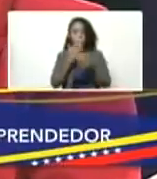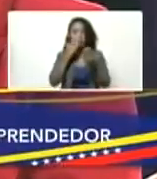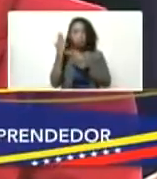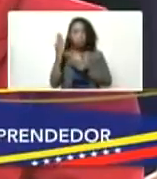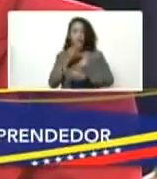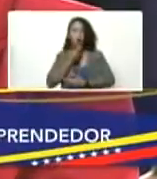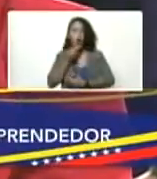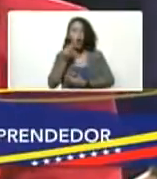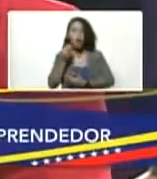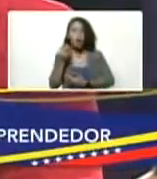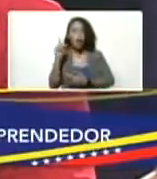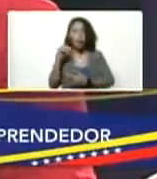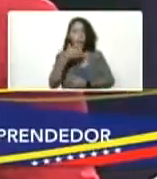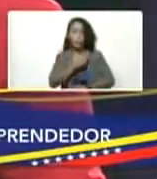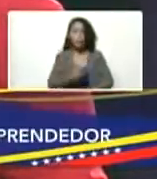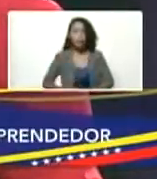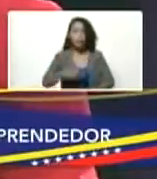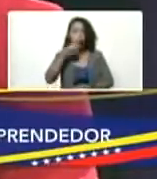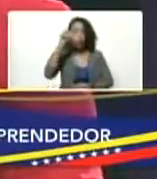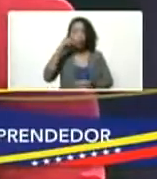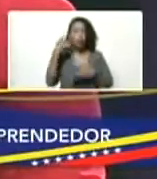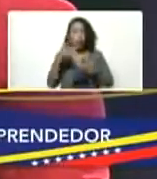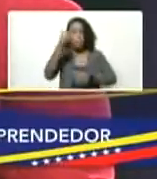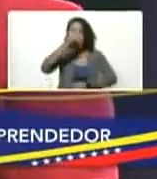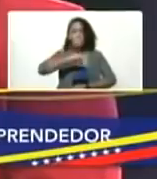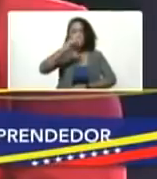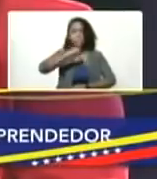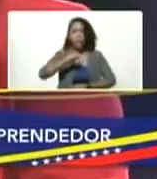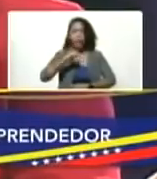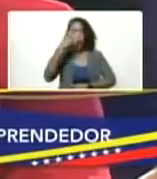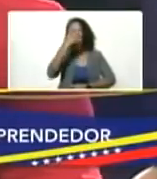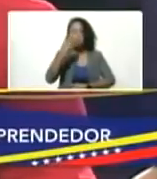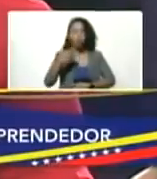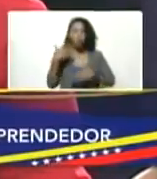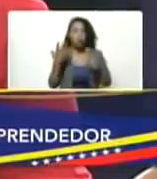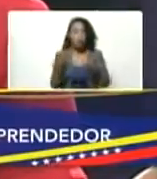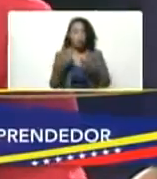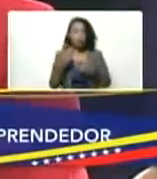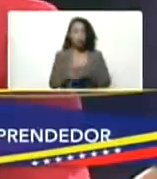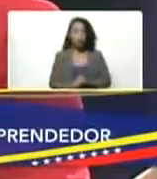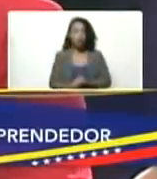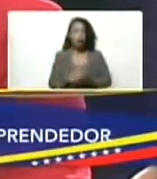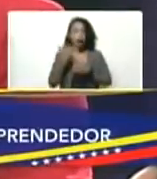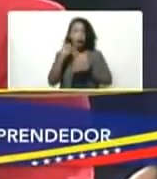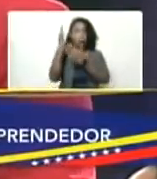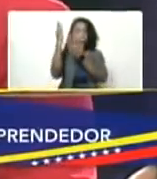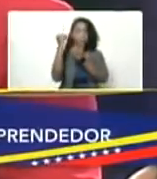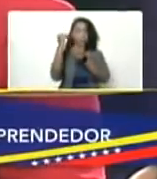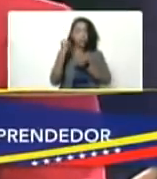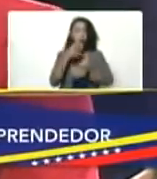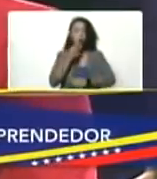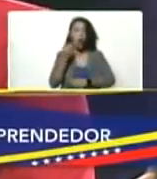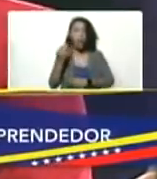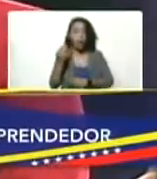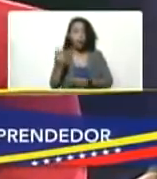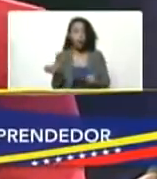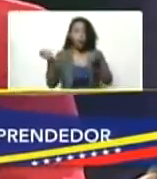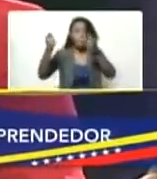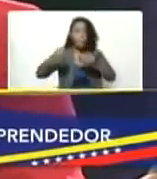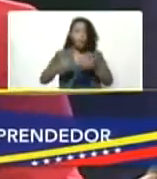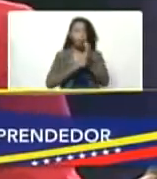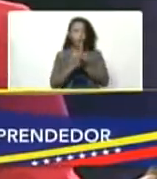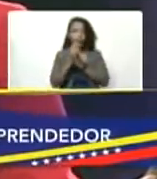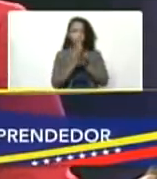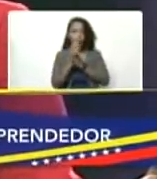juventud, presidente Nicolás Maduro, que ha resistido, una juventud que está esperanzada y una juventud que está apostando a